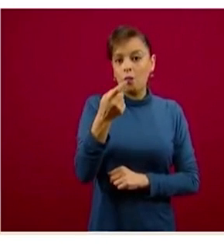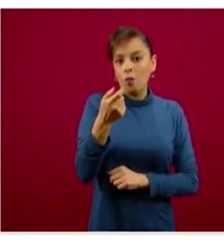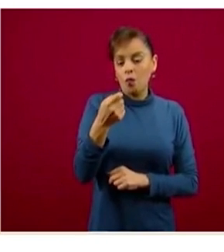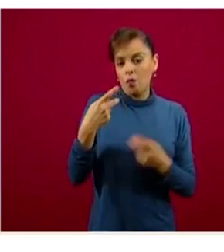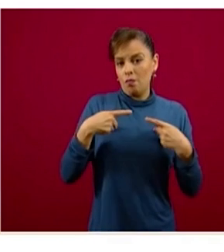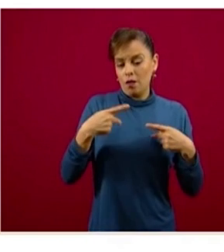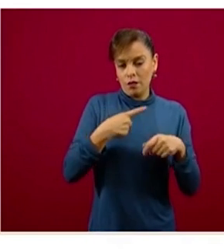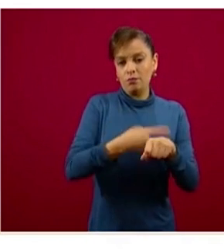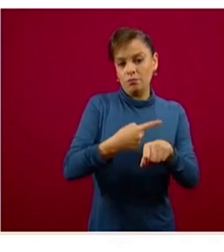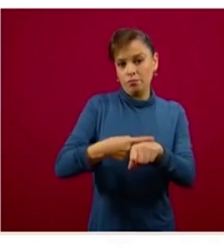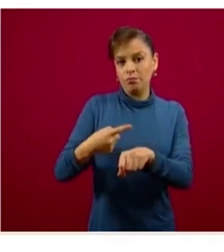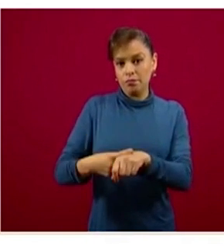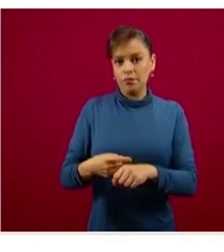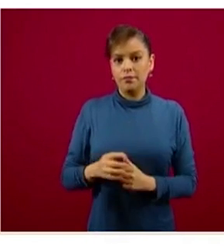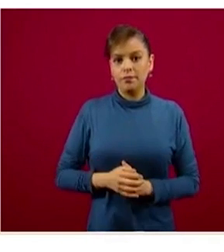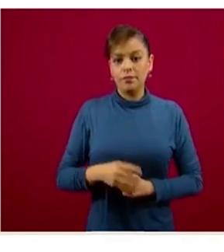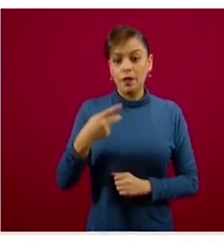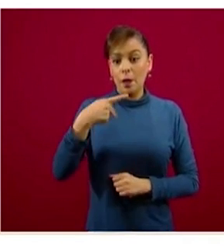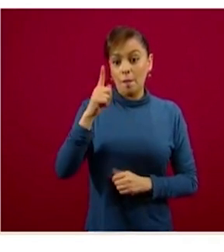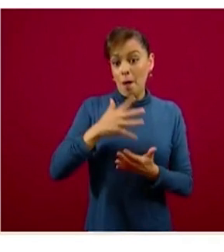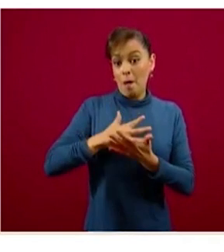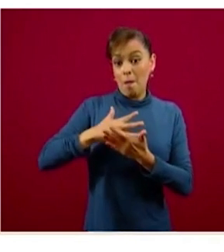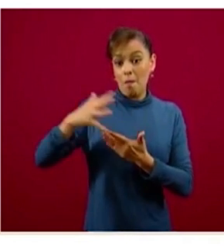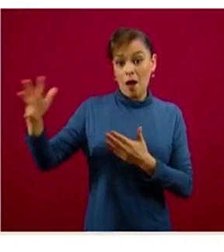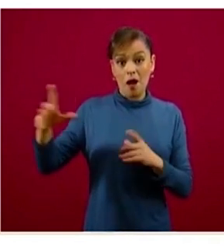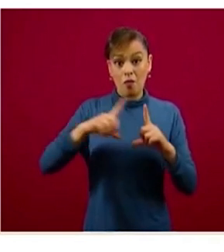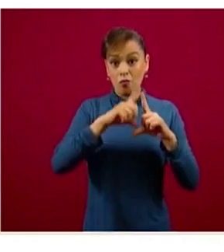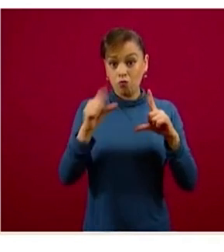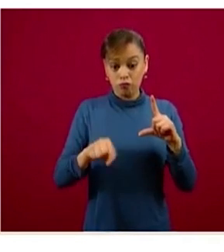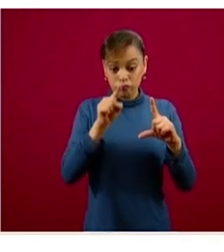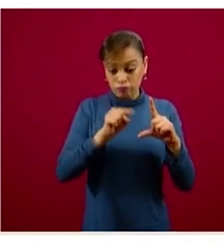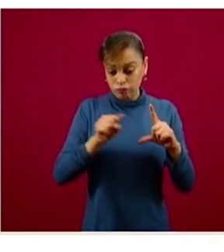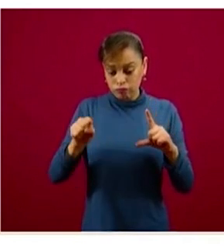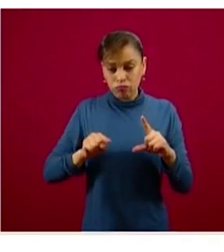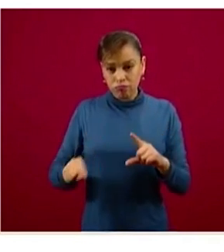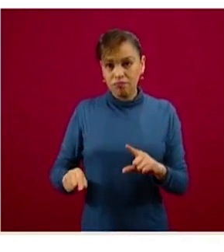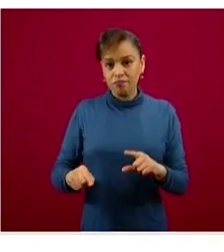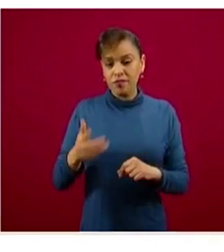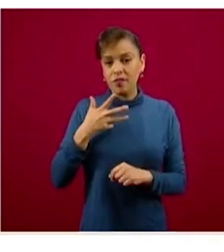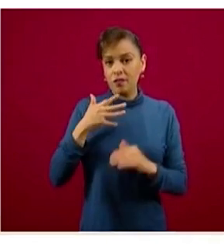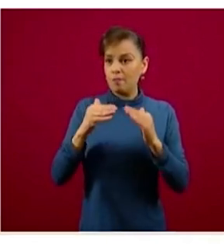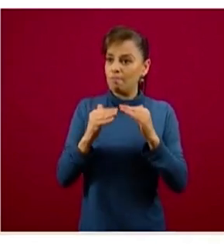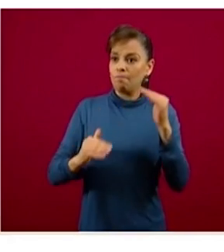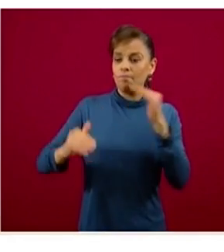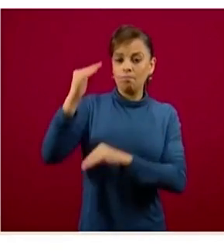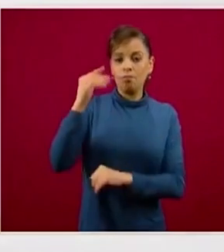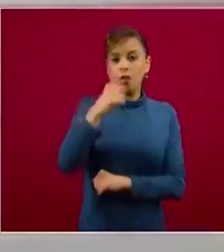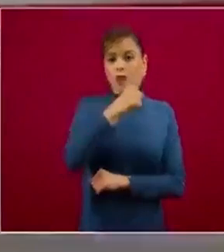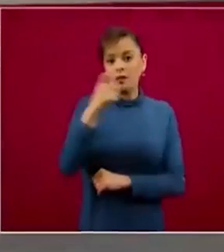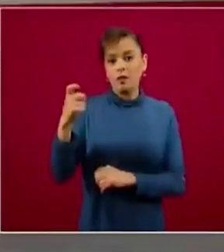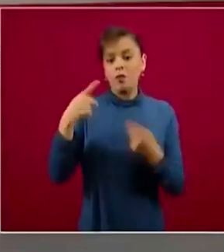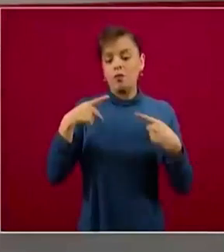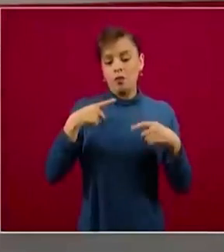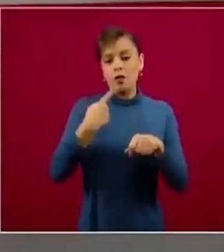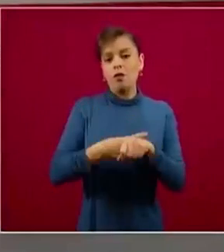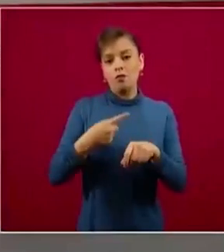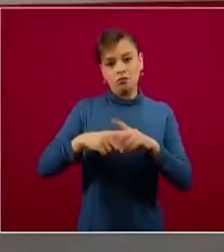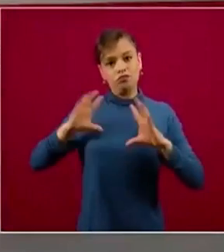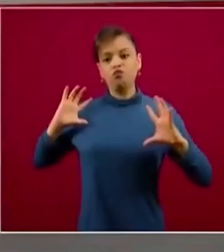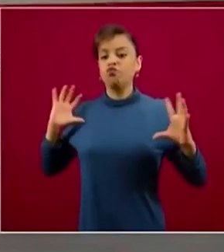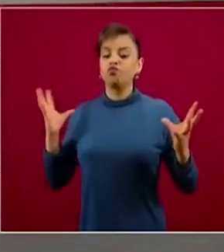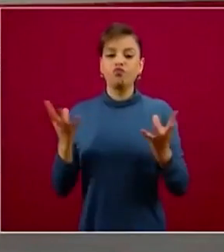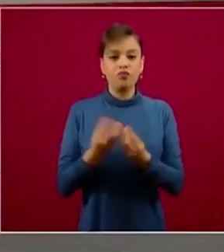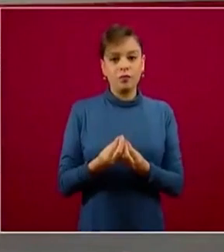pero en la mayoría hemos tenido ya más de 100 casos acumulados en la siguiente diapositiva lo vemos en forma